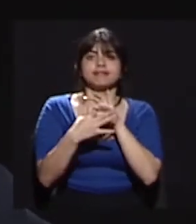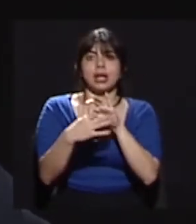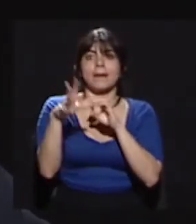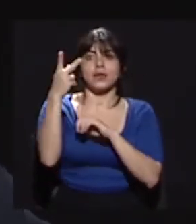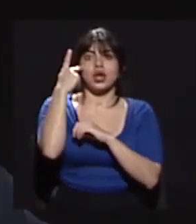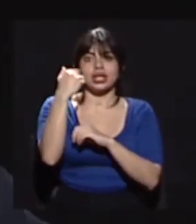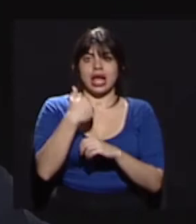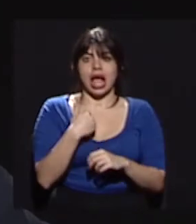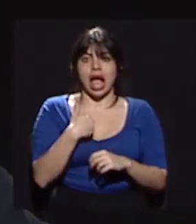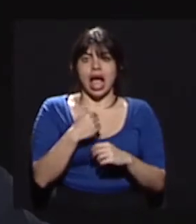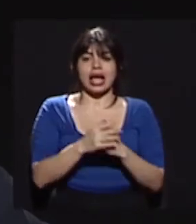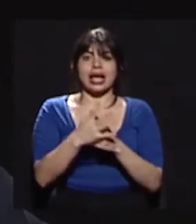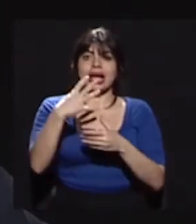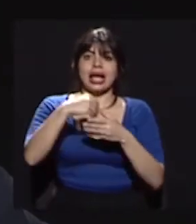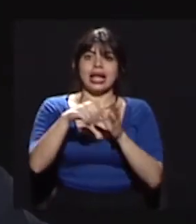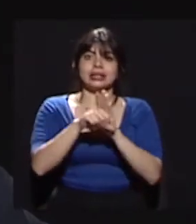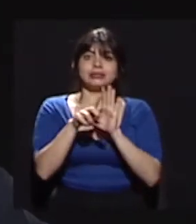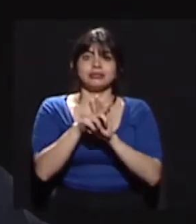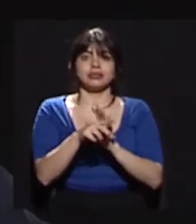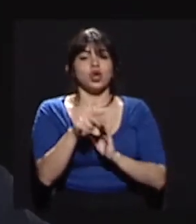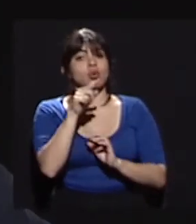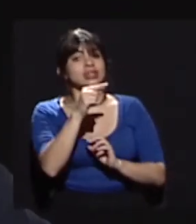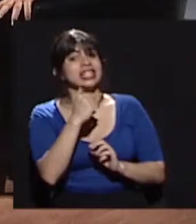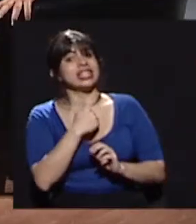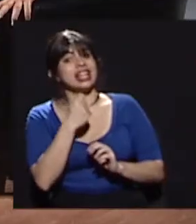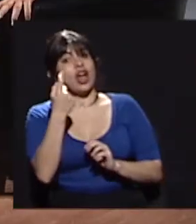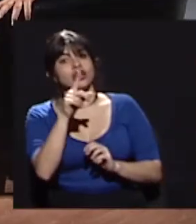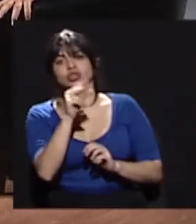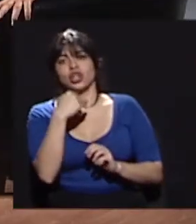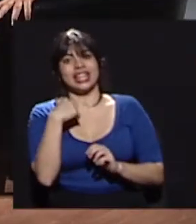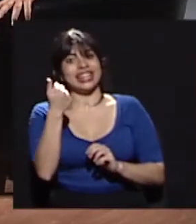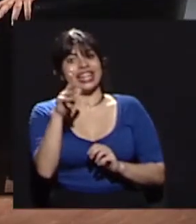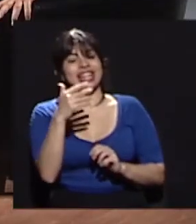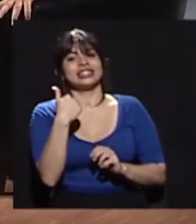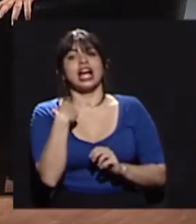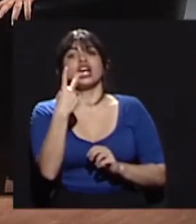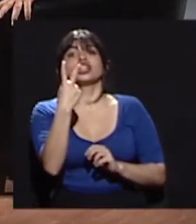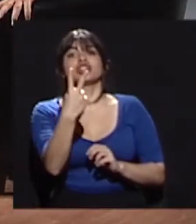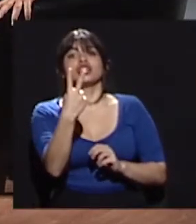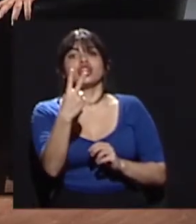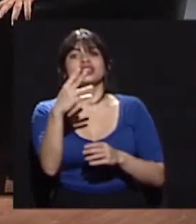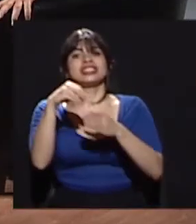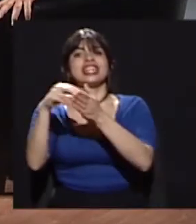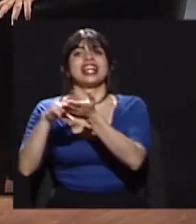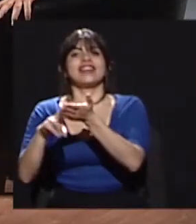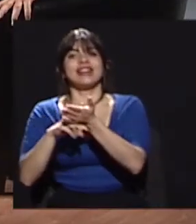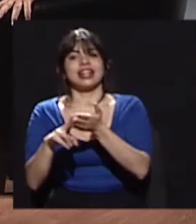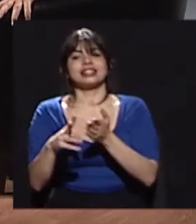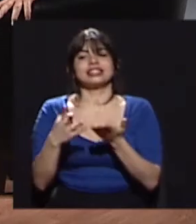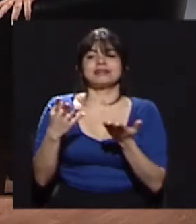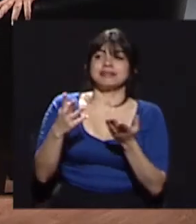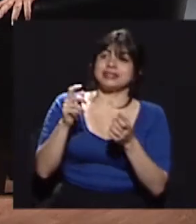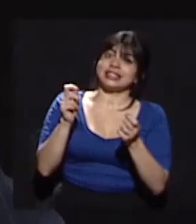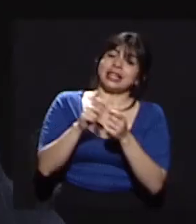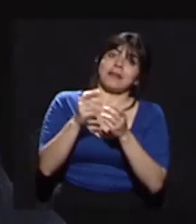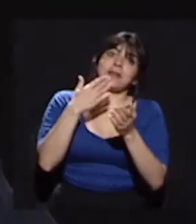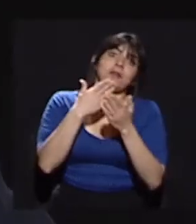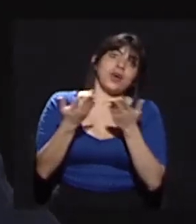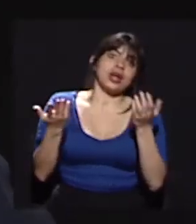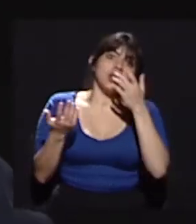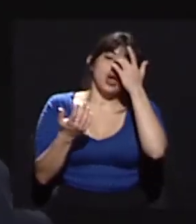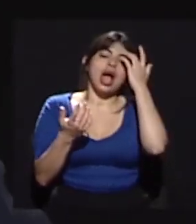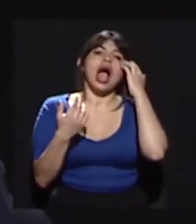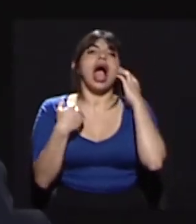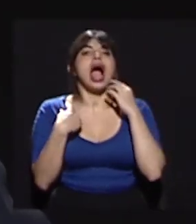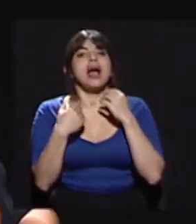político que hemos tenido en el congreso también tiene exactamente entonces bueno entonces ahí hay